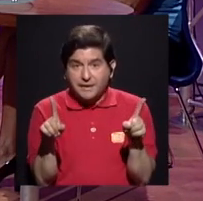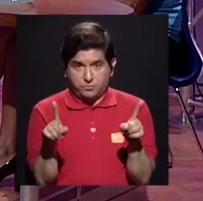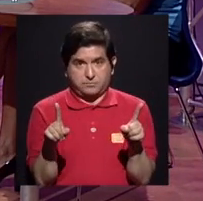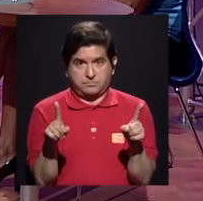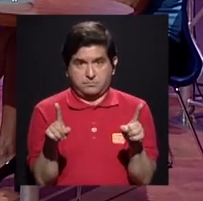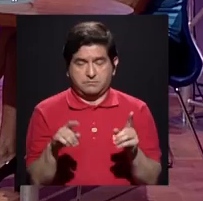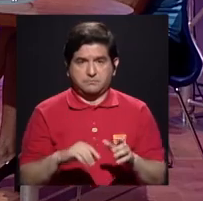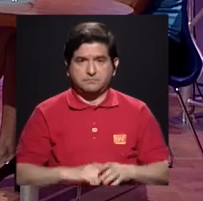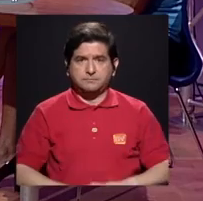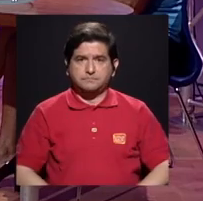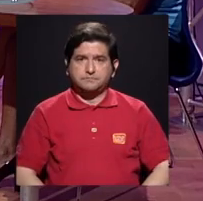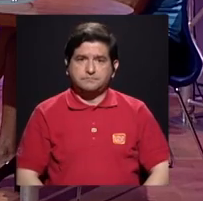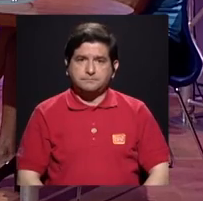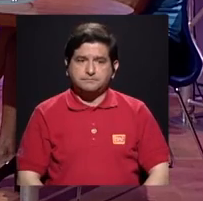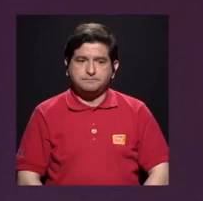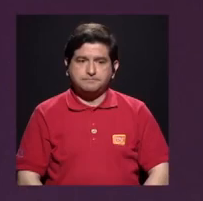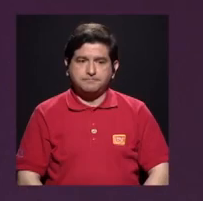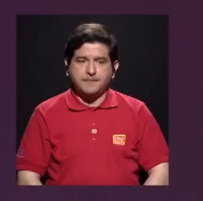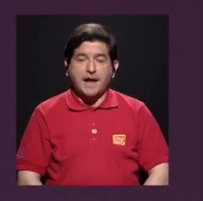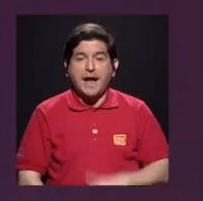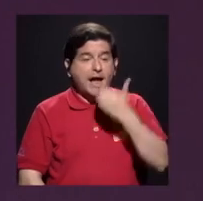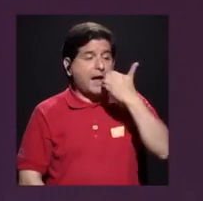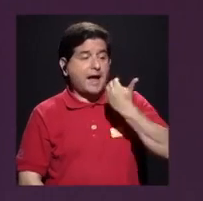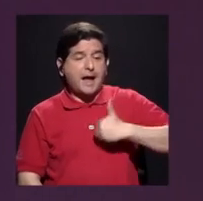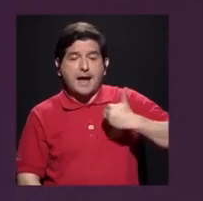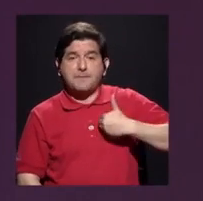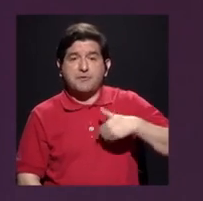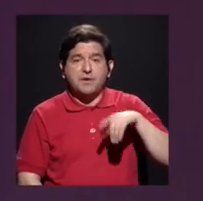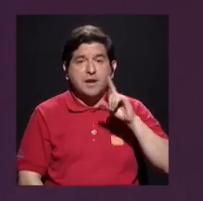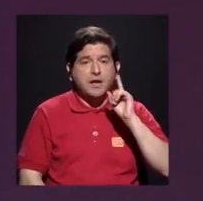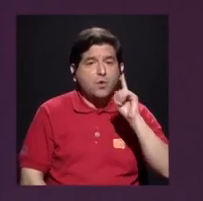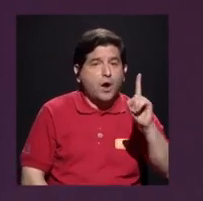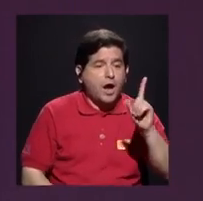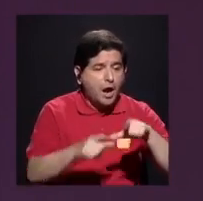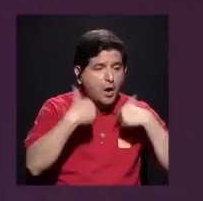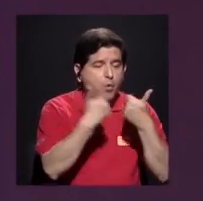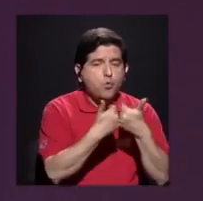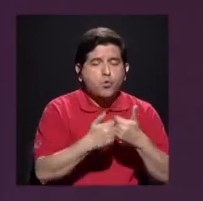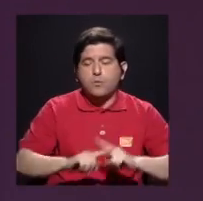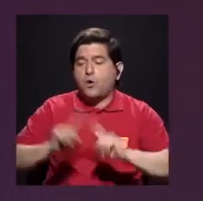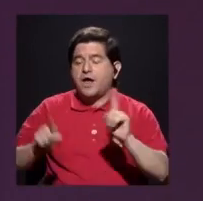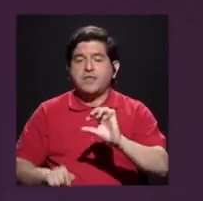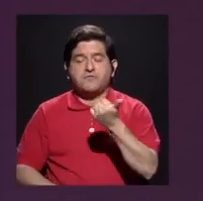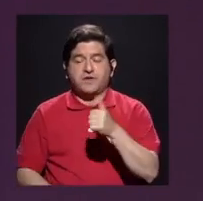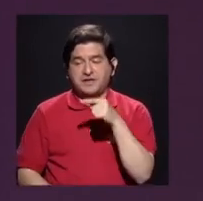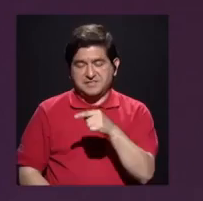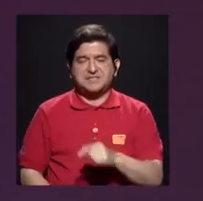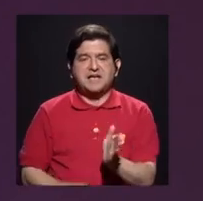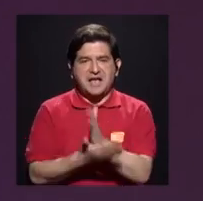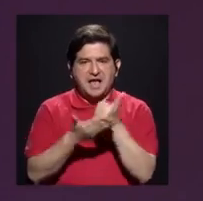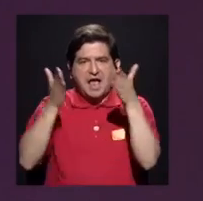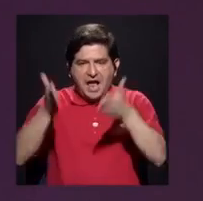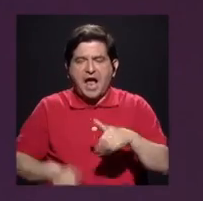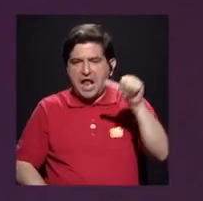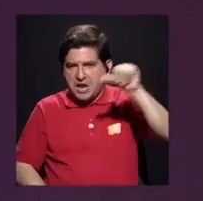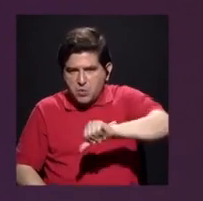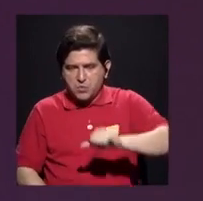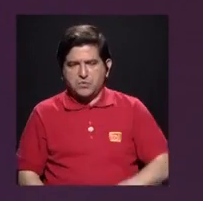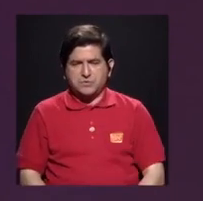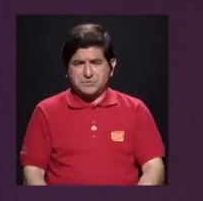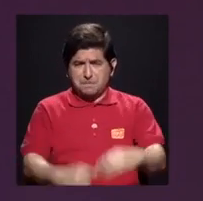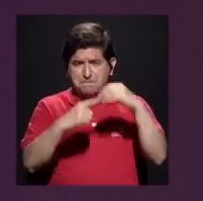que cuando se privilegia un culto sobre otros siempre hay algunos que pierden y quienes más pierden